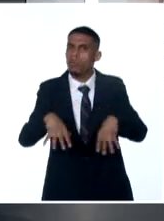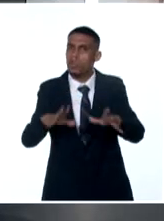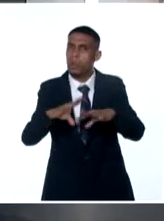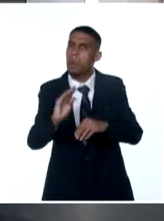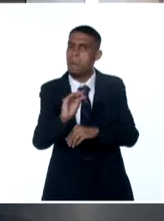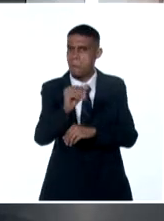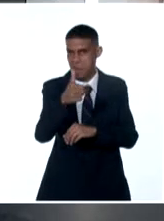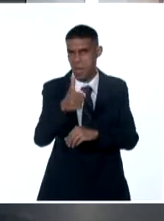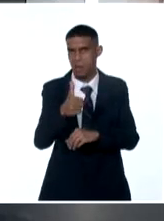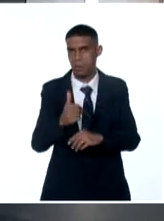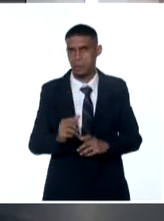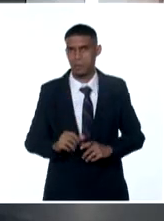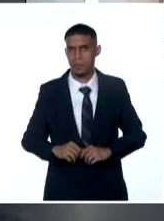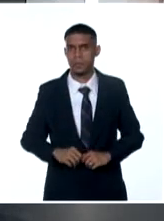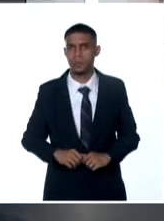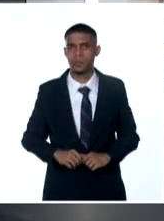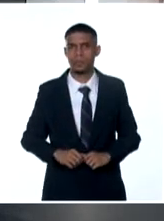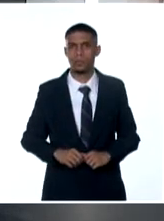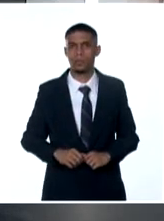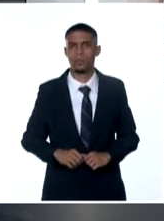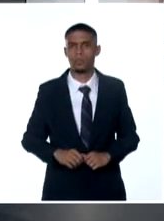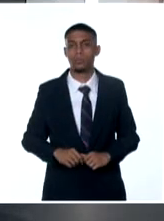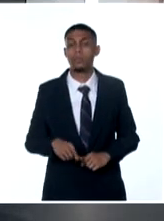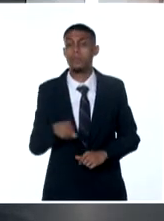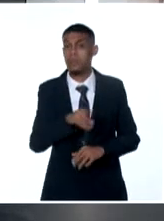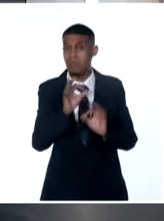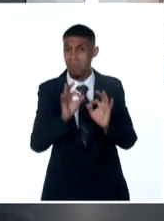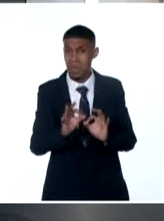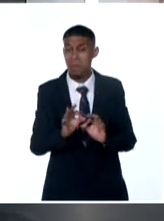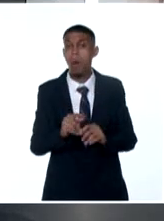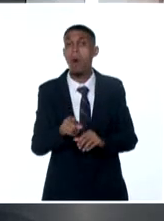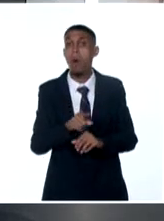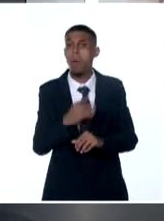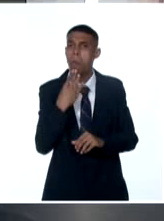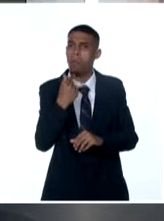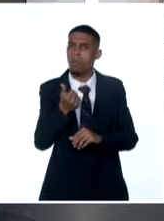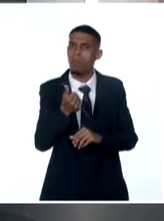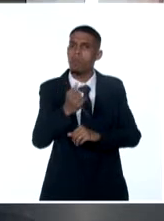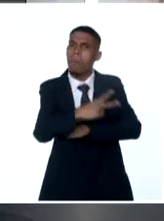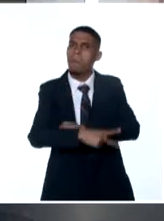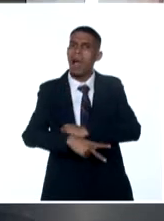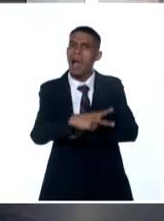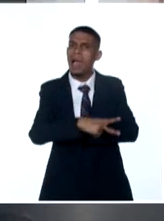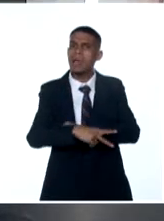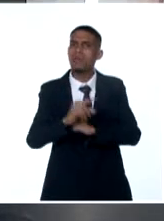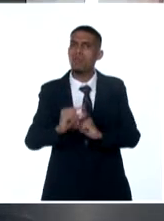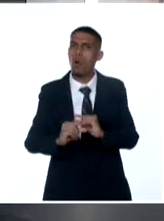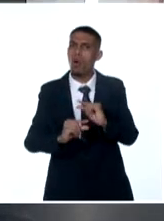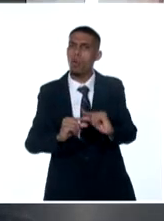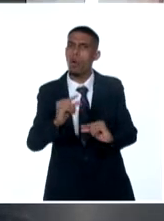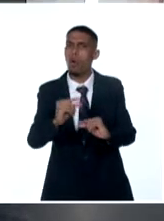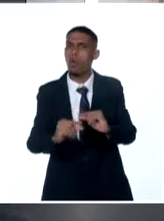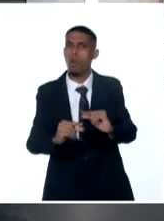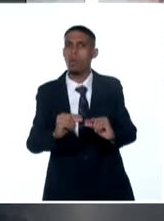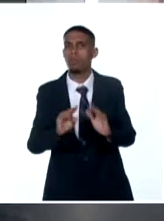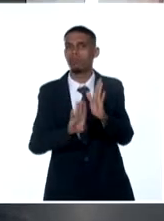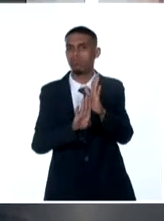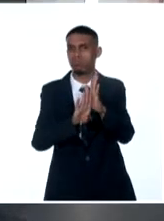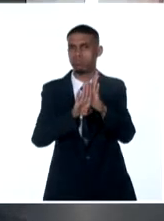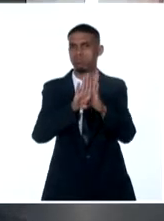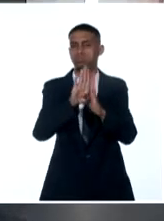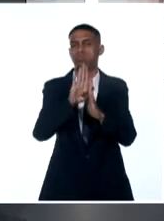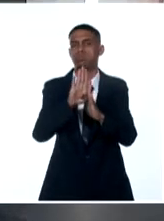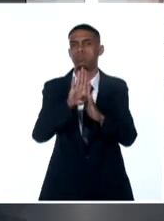las calles. Eso permitió ir corrigiendo a un país que era a la altura del 2007 uno de los más